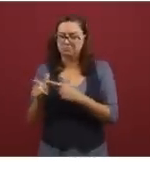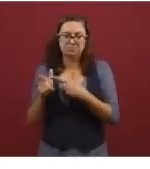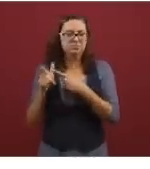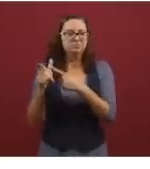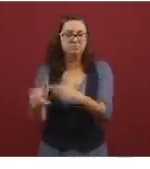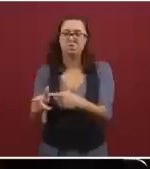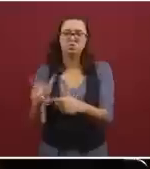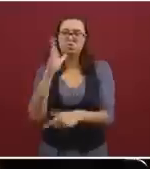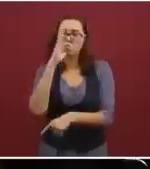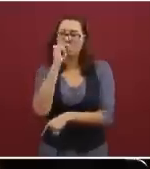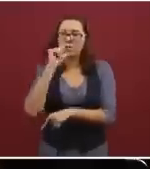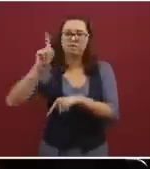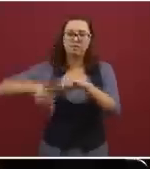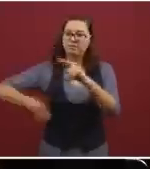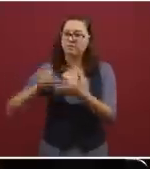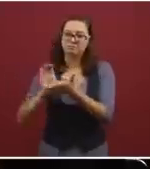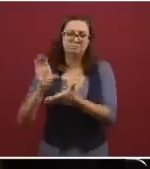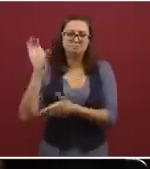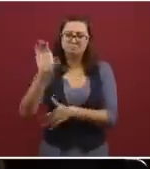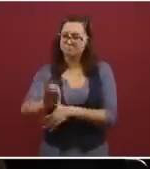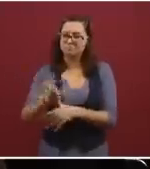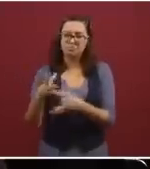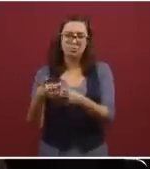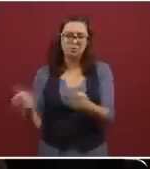las siguientes. La que sigue, por favor.